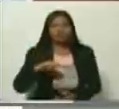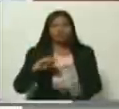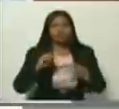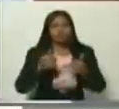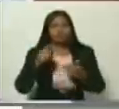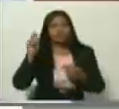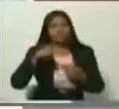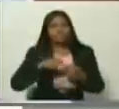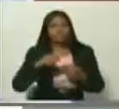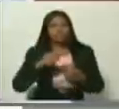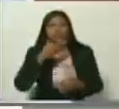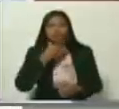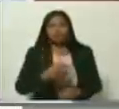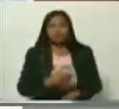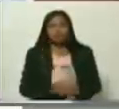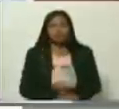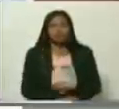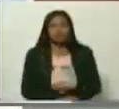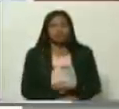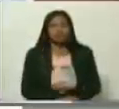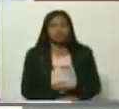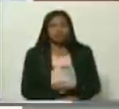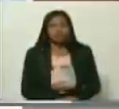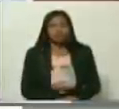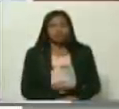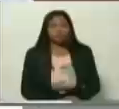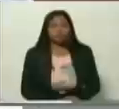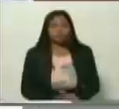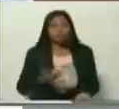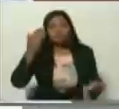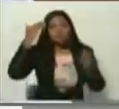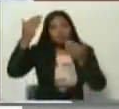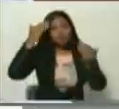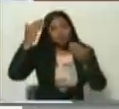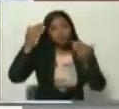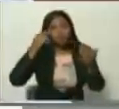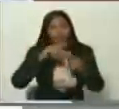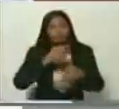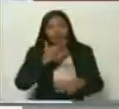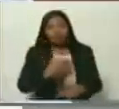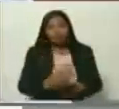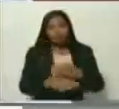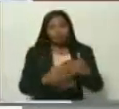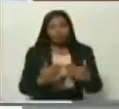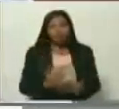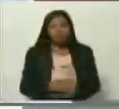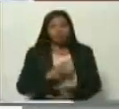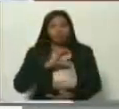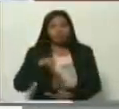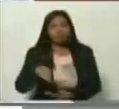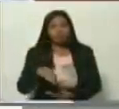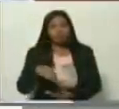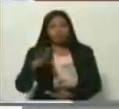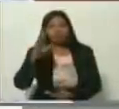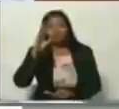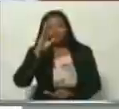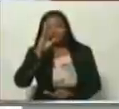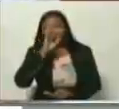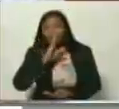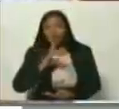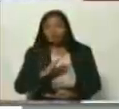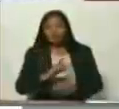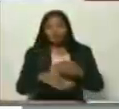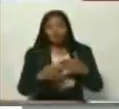mes de diciembre, ¿verdad? Saludamos la llegada de la Navidad en nuestro estado Barinas, ¿verdad?